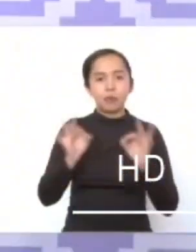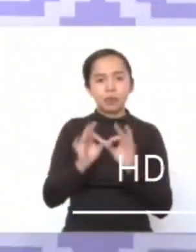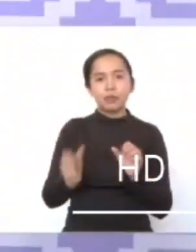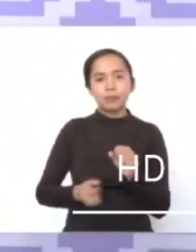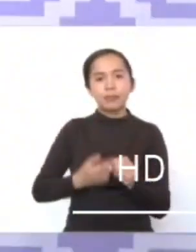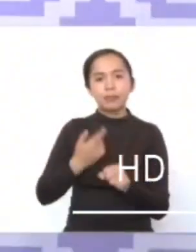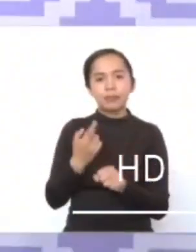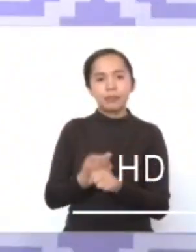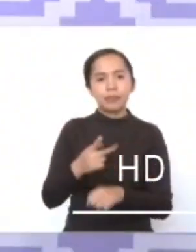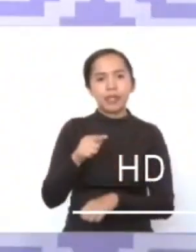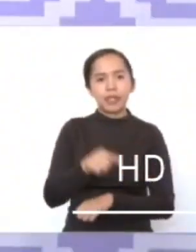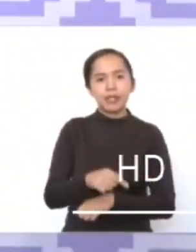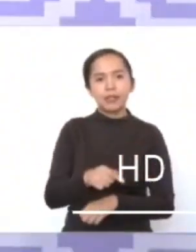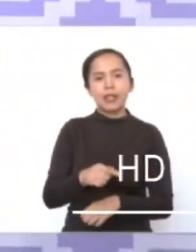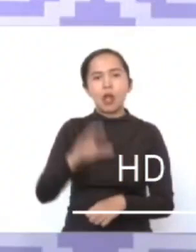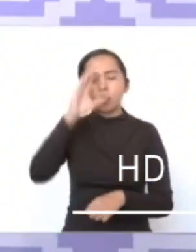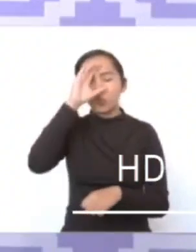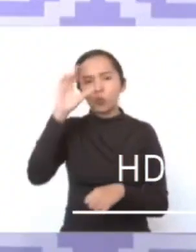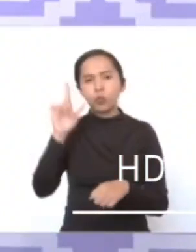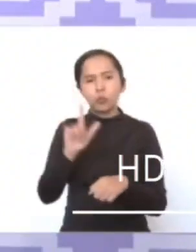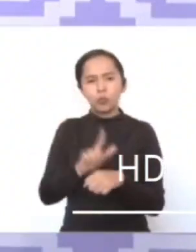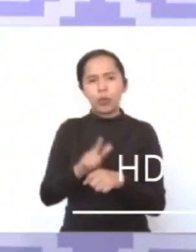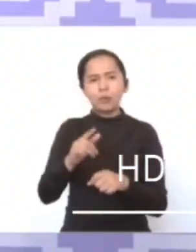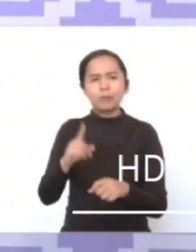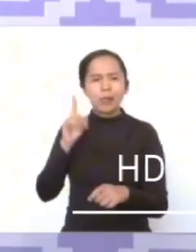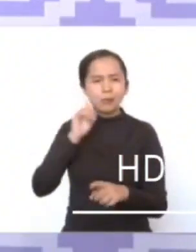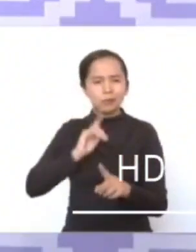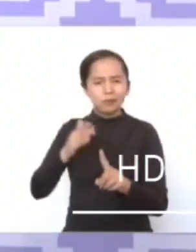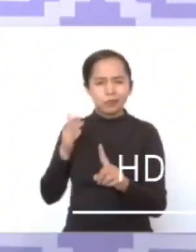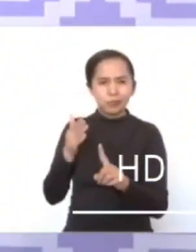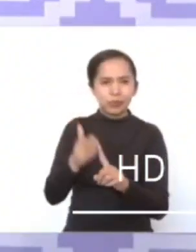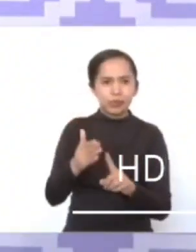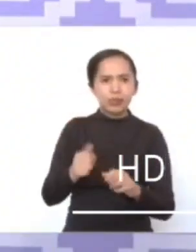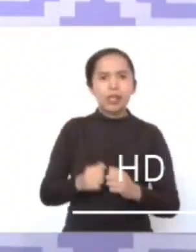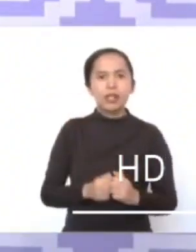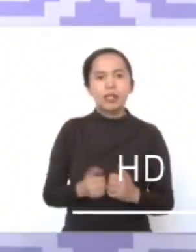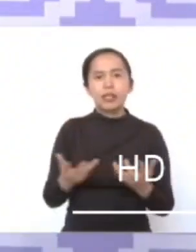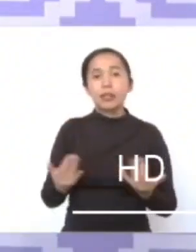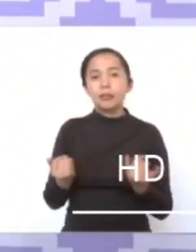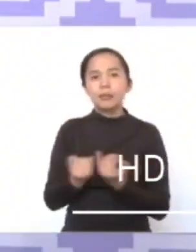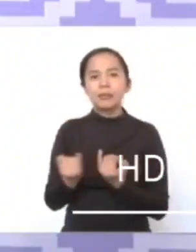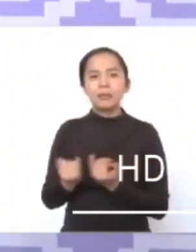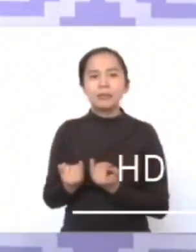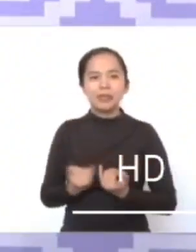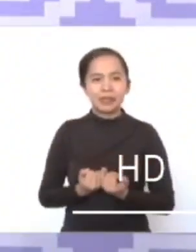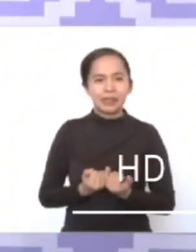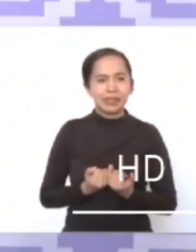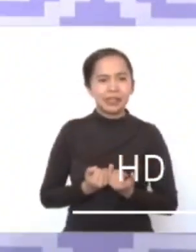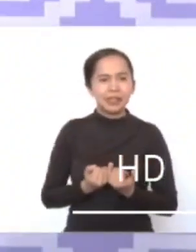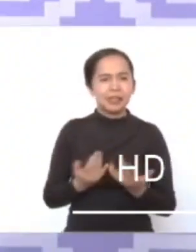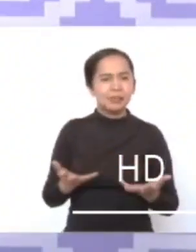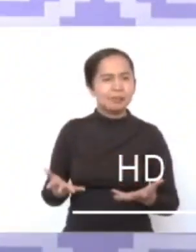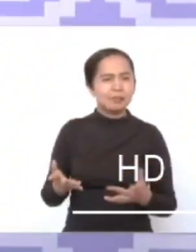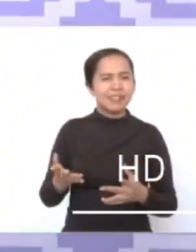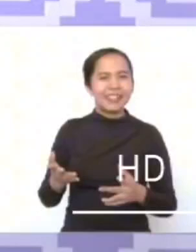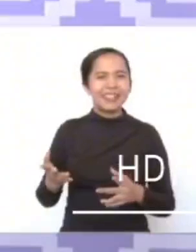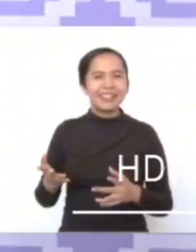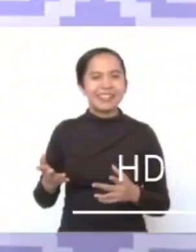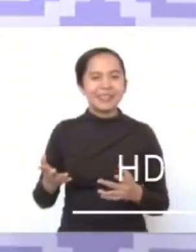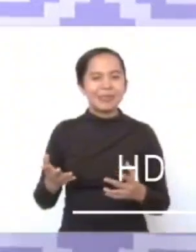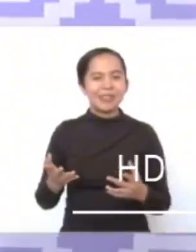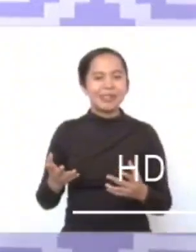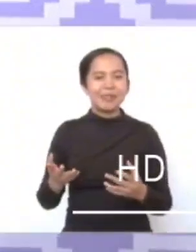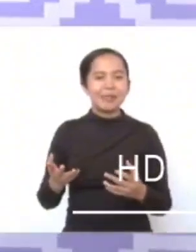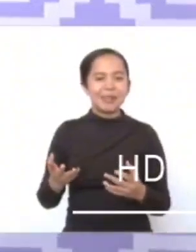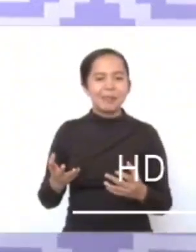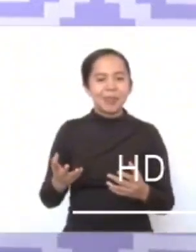Secretaría profundizar en la cultura en favor de la igualdad, por lo que la unidad también emite mecanismos de intervención en diversas